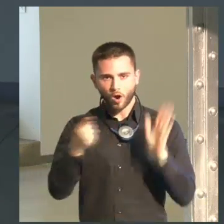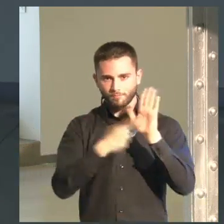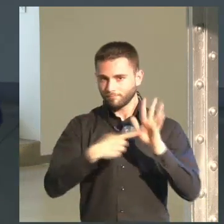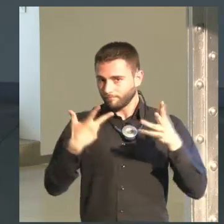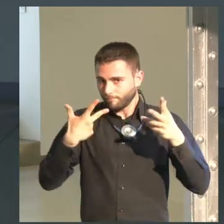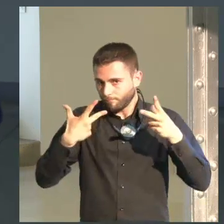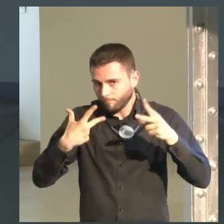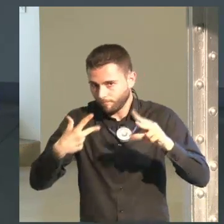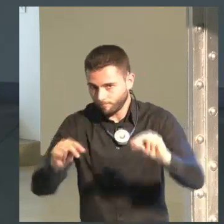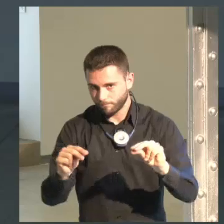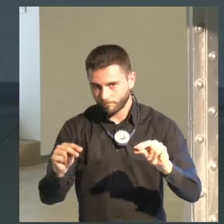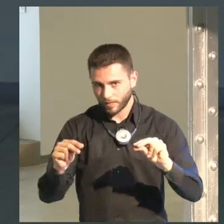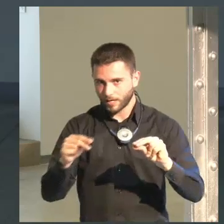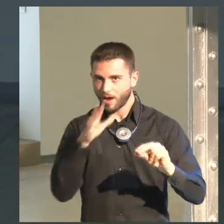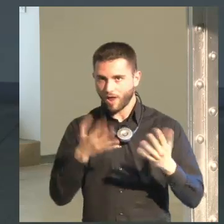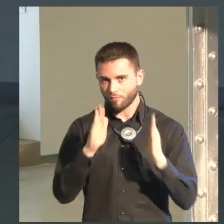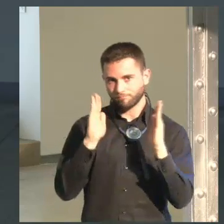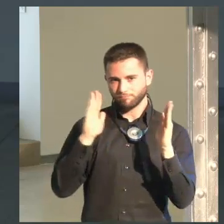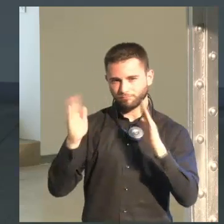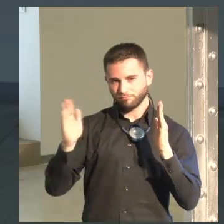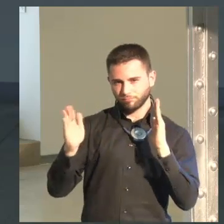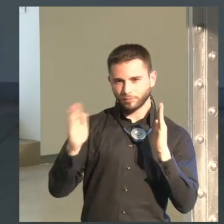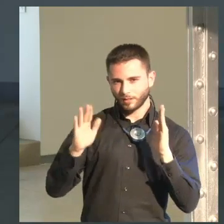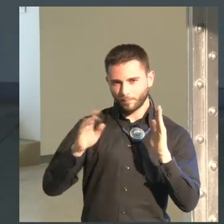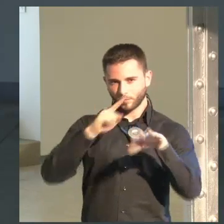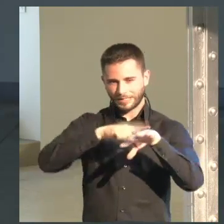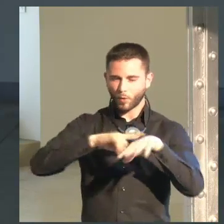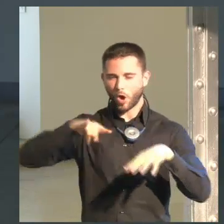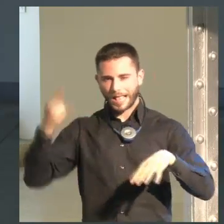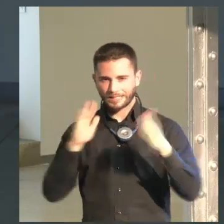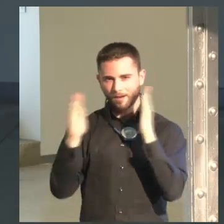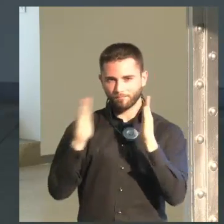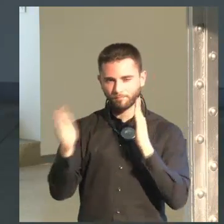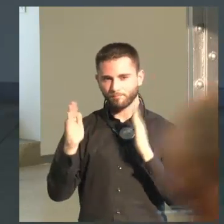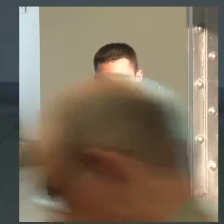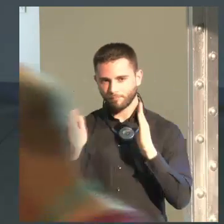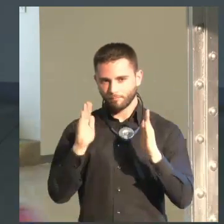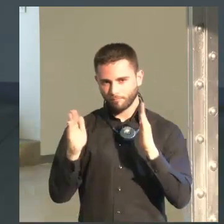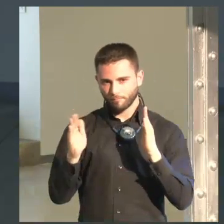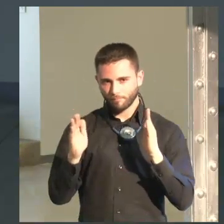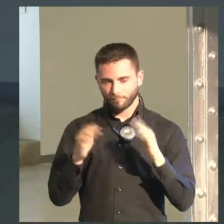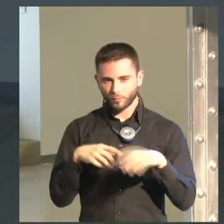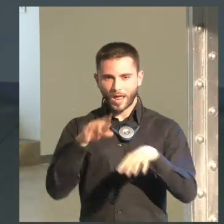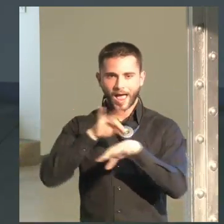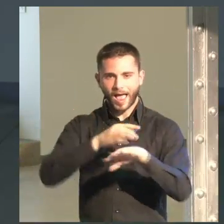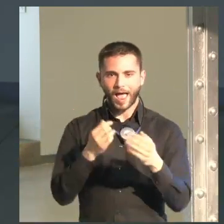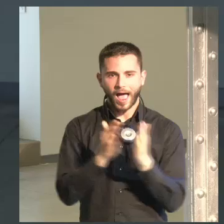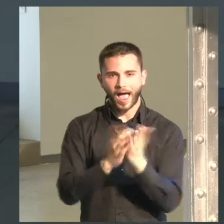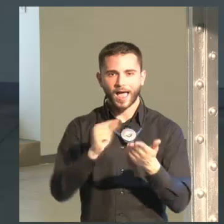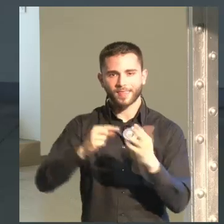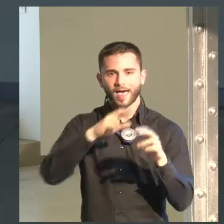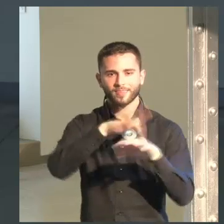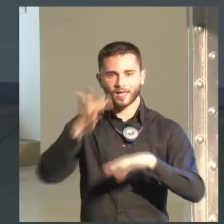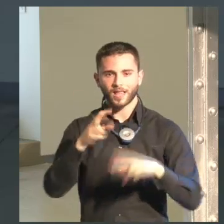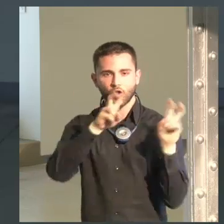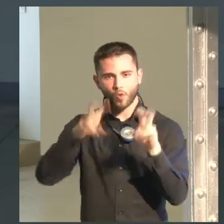legislatura, bueno, estamos en una prórroga, pero ya queda menos, en la que se hizo una nueva agenda digital. Habrá que hacer